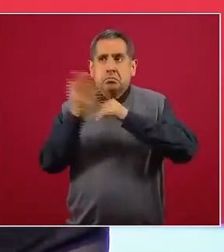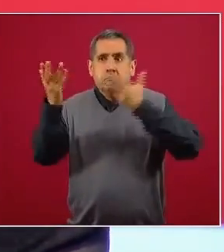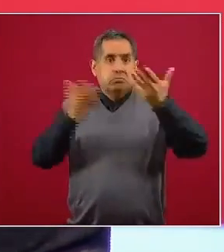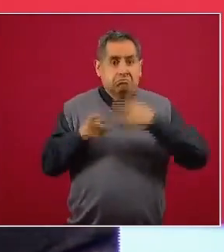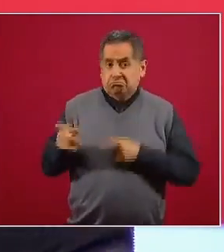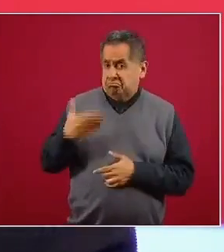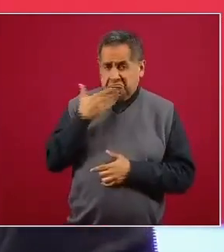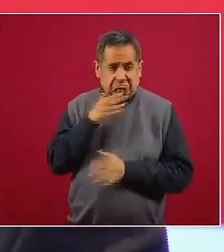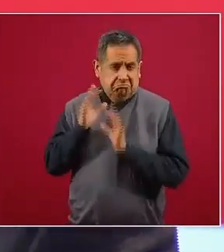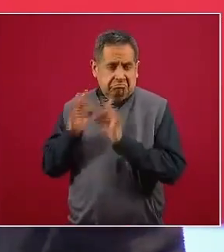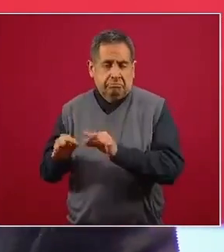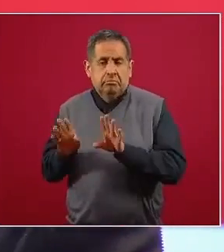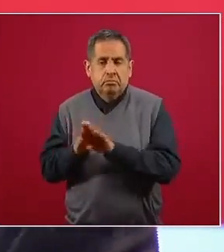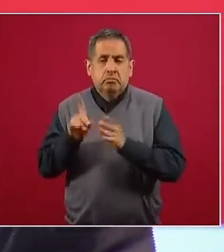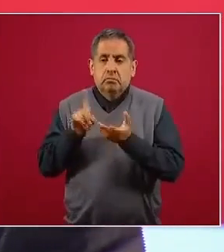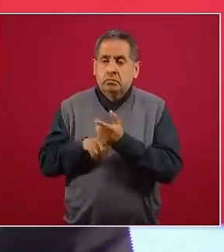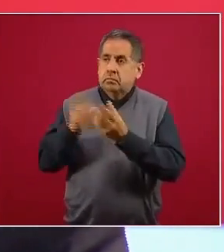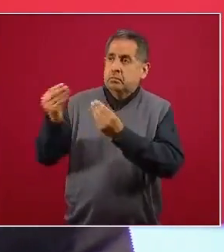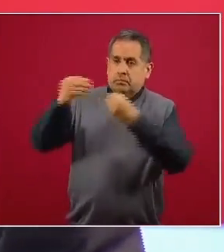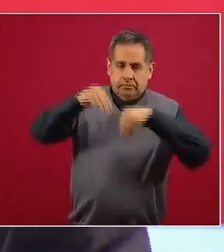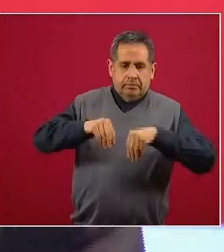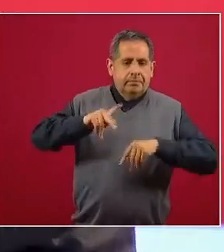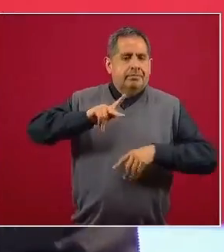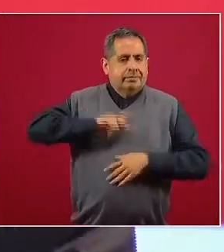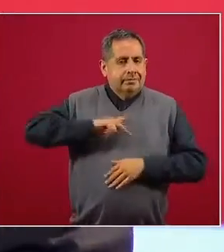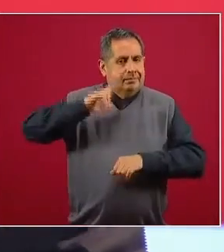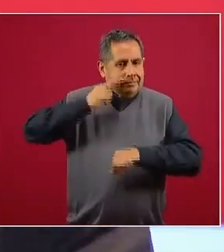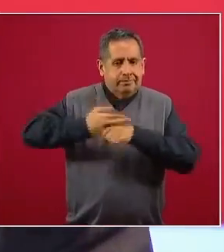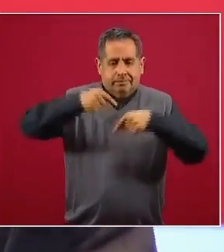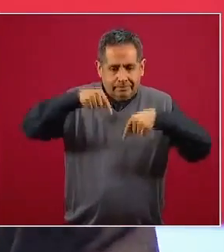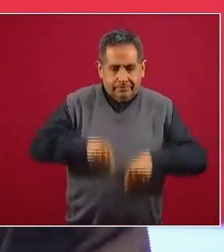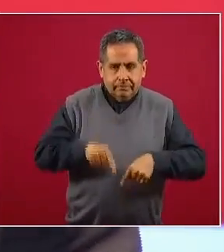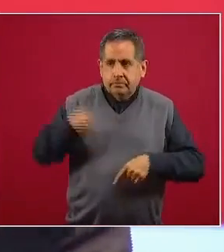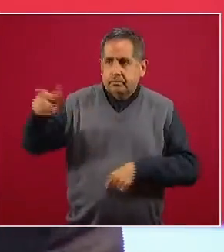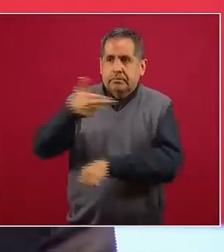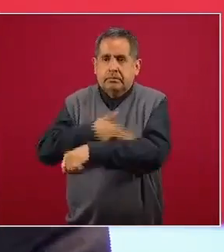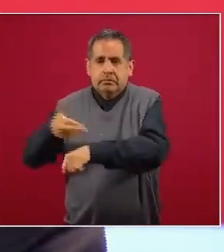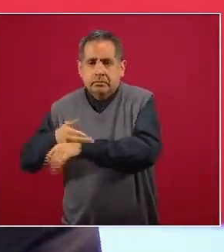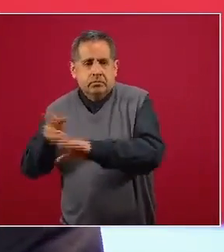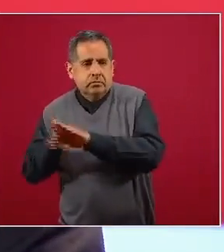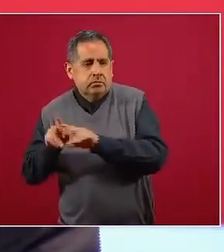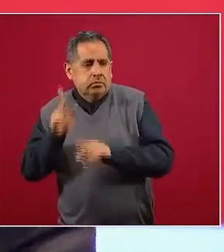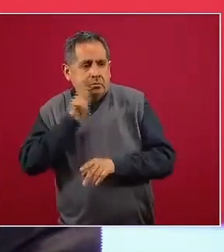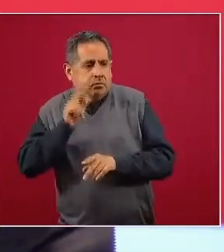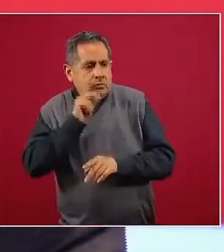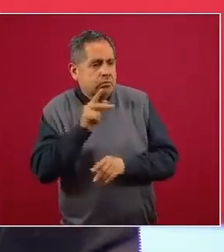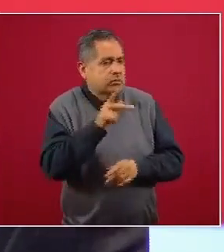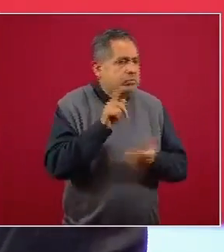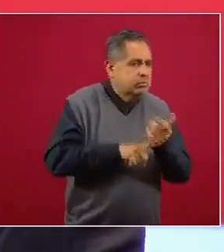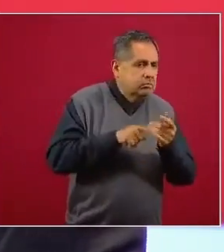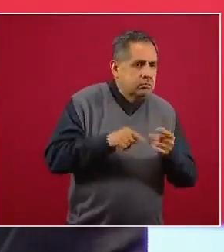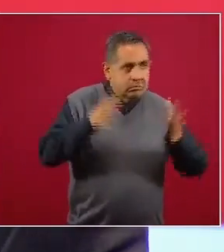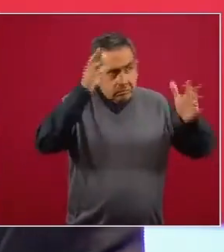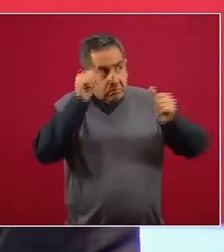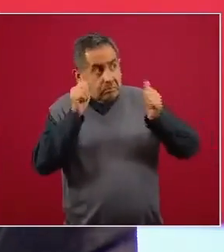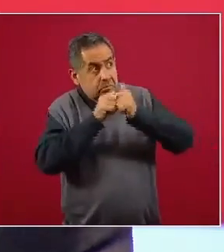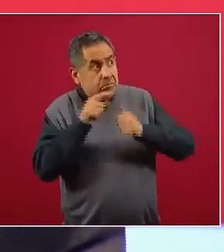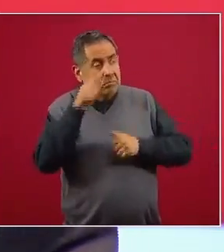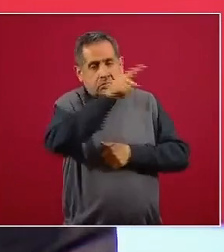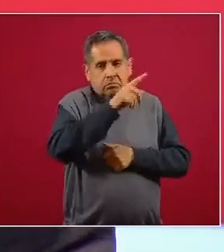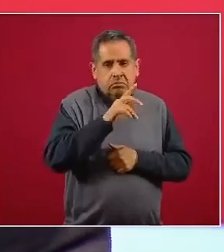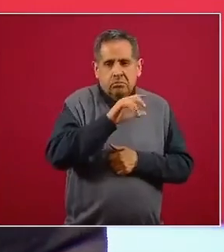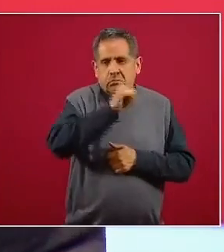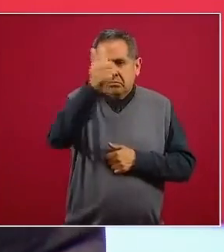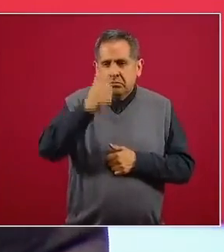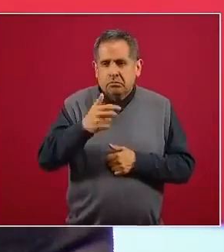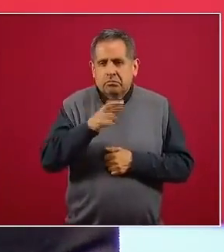la hace muy bien. La parte interna no le corresponde hacerla y obviamente no puede organizar ensayos clínicos, ni acordar con particulares